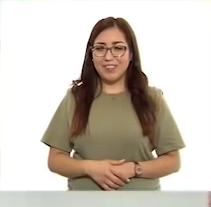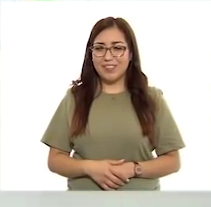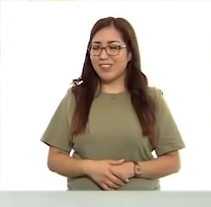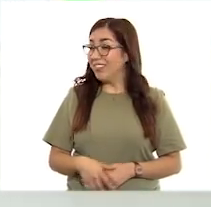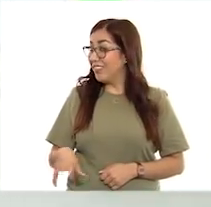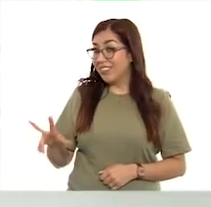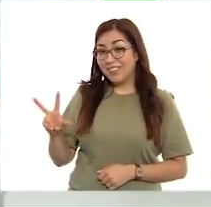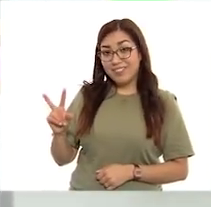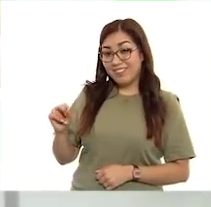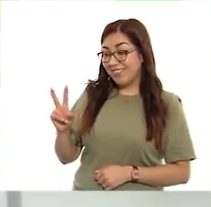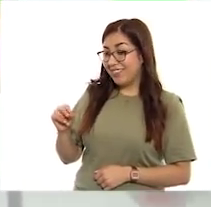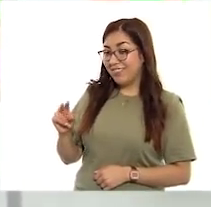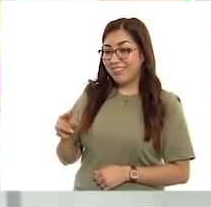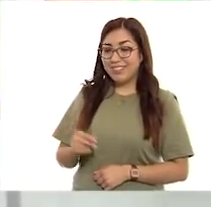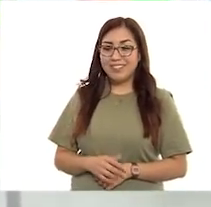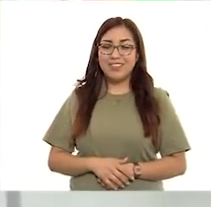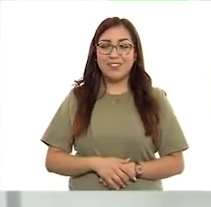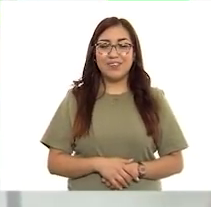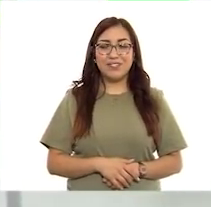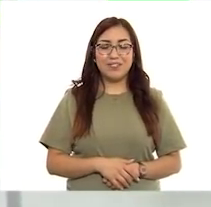No, no, no, no, no.